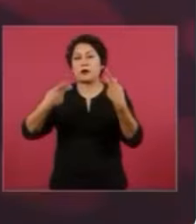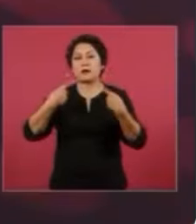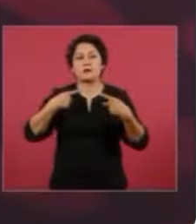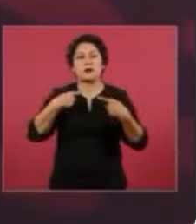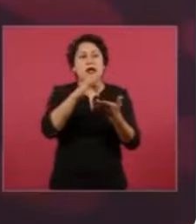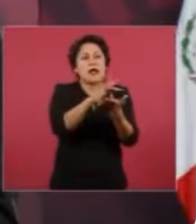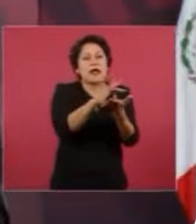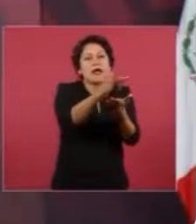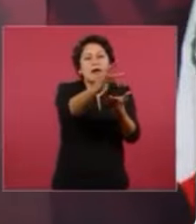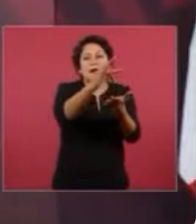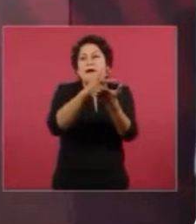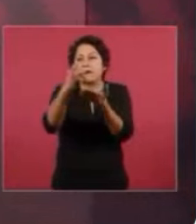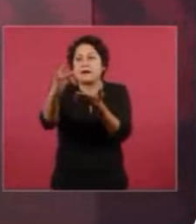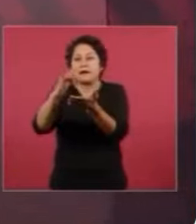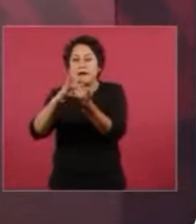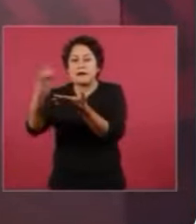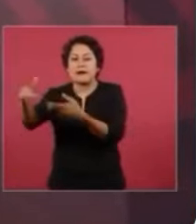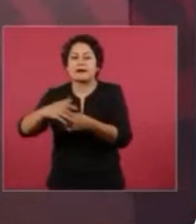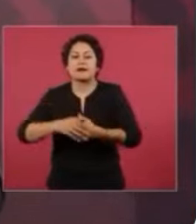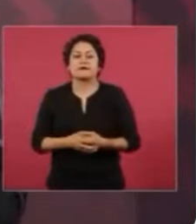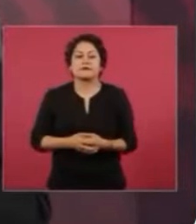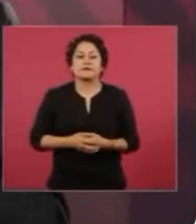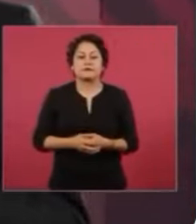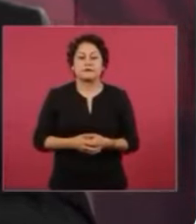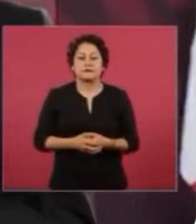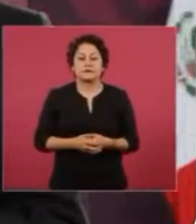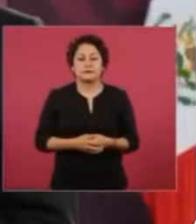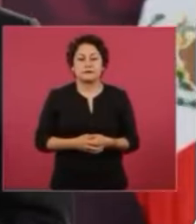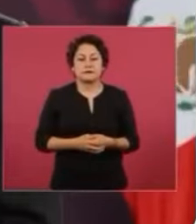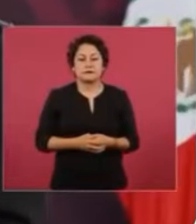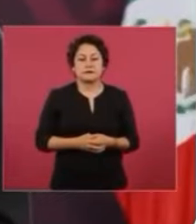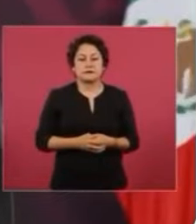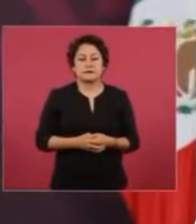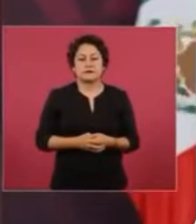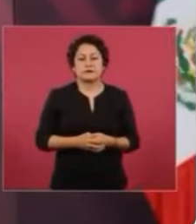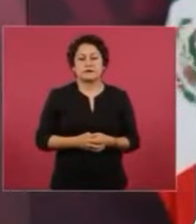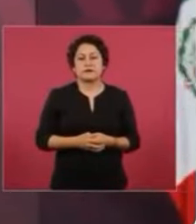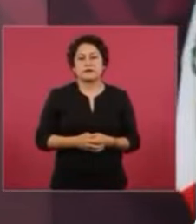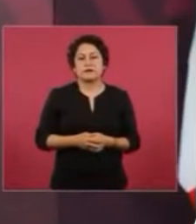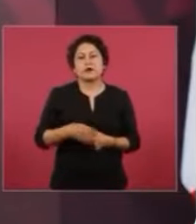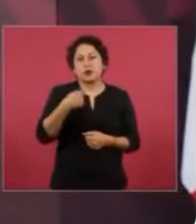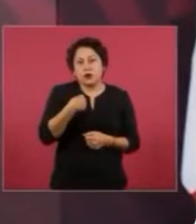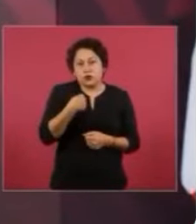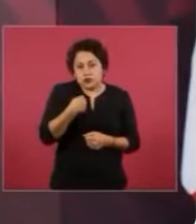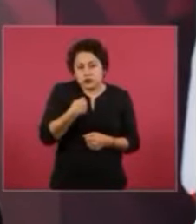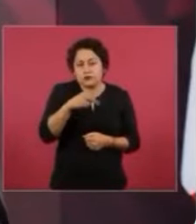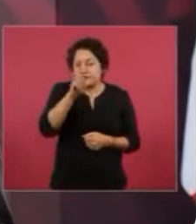llevo guaraches este de todo el país